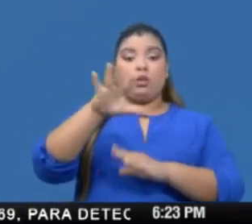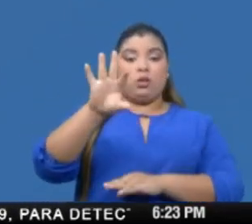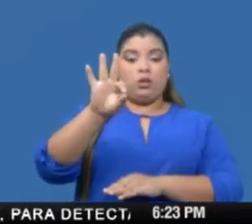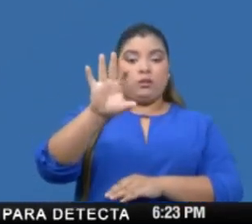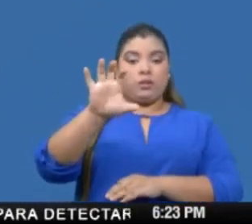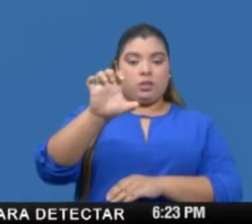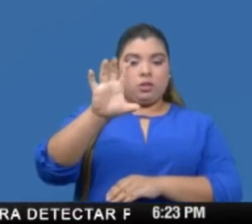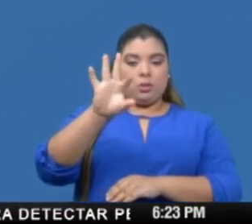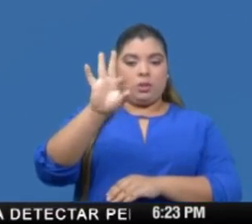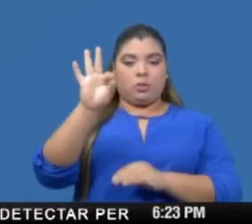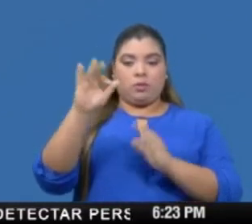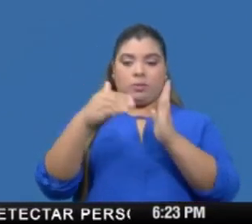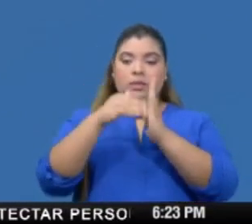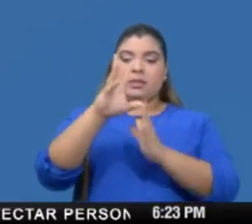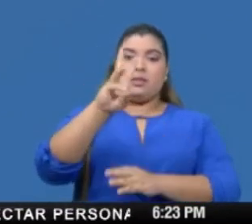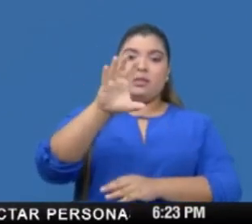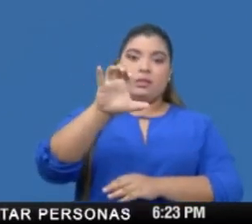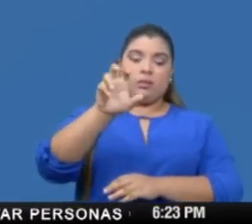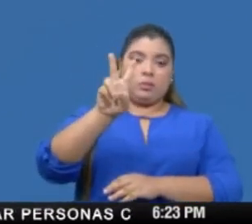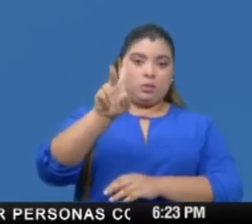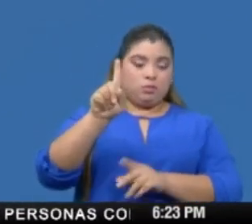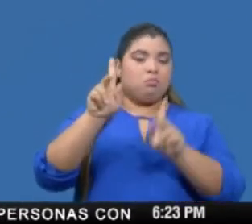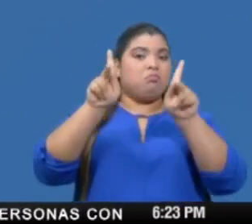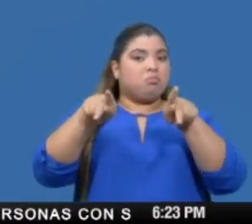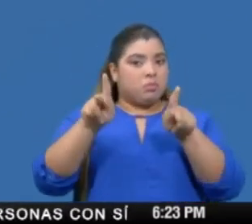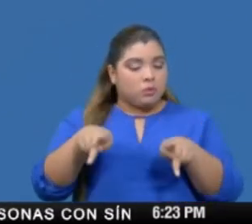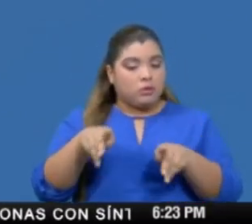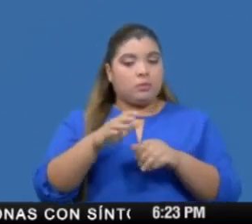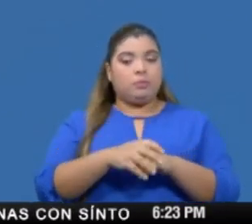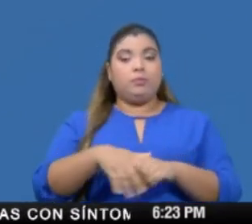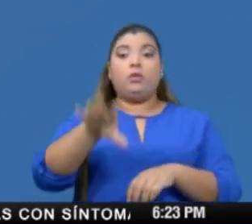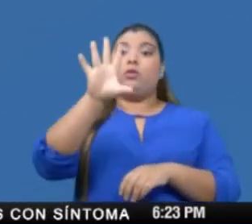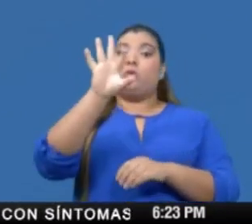5.998.681 casos que aún están activos y un total de